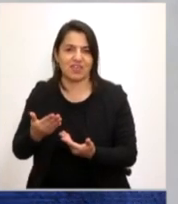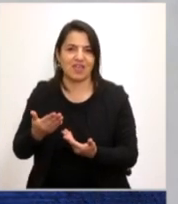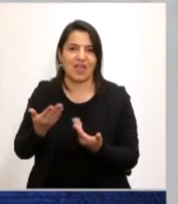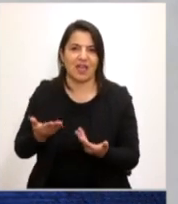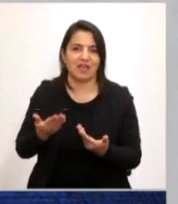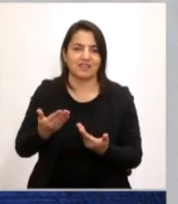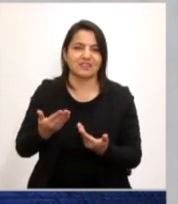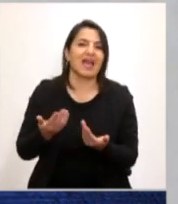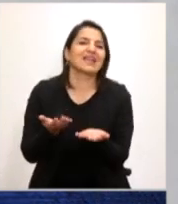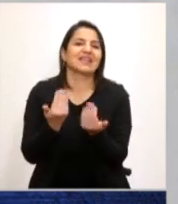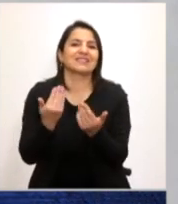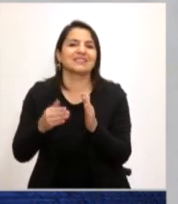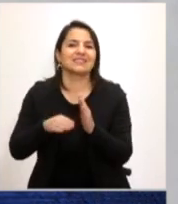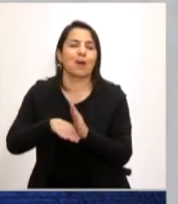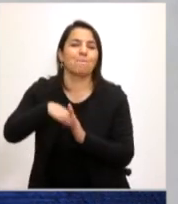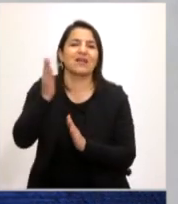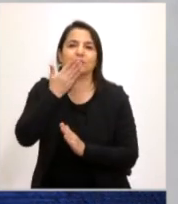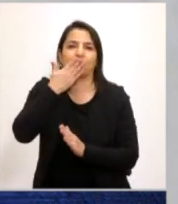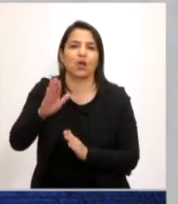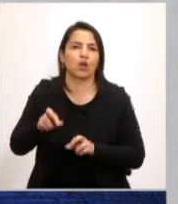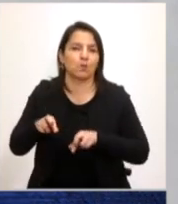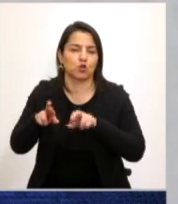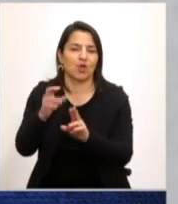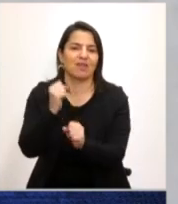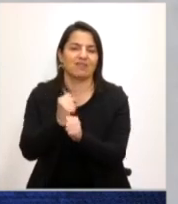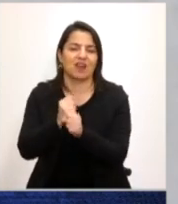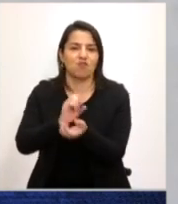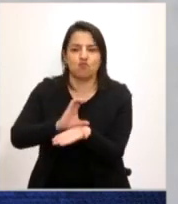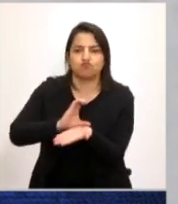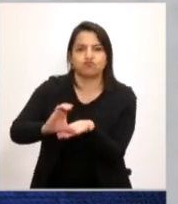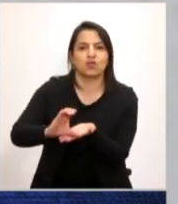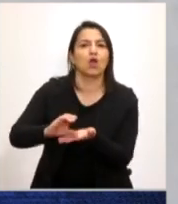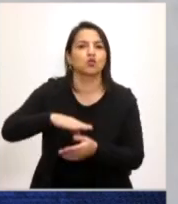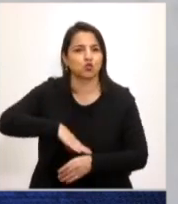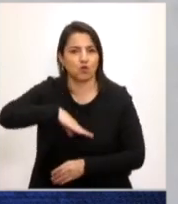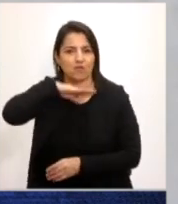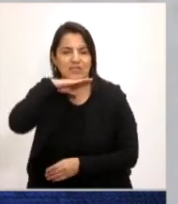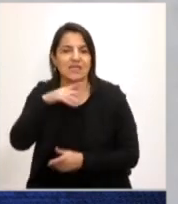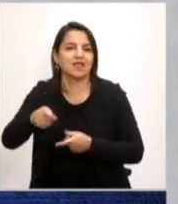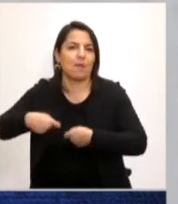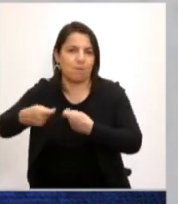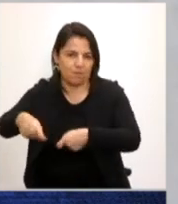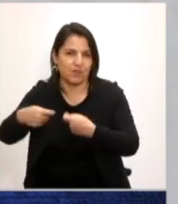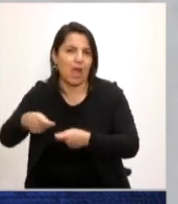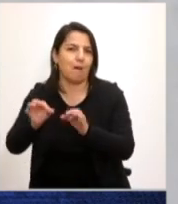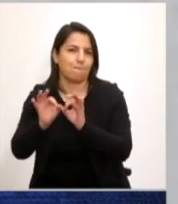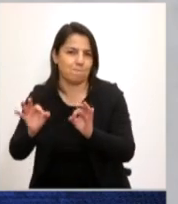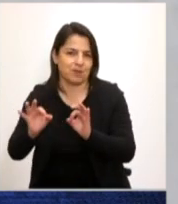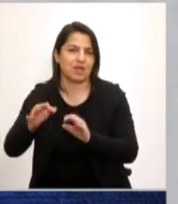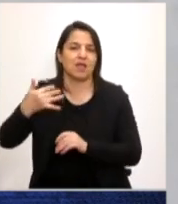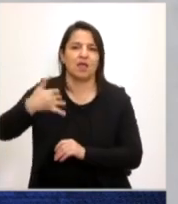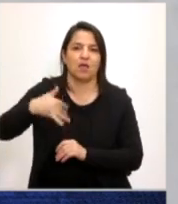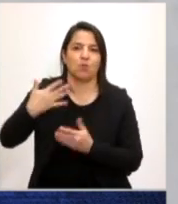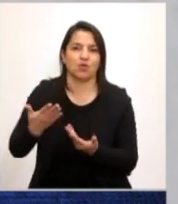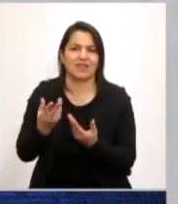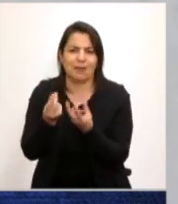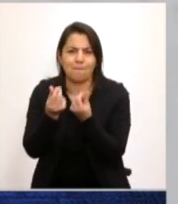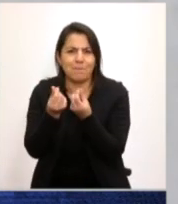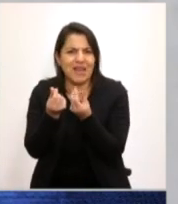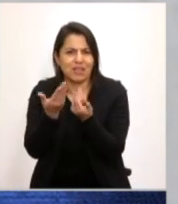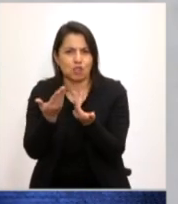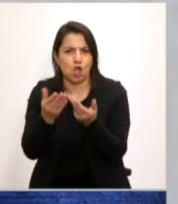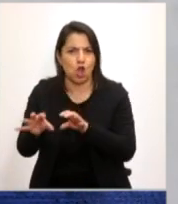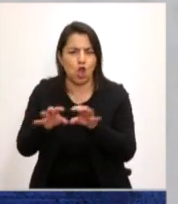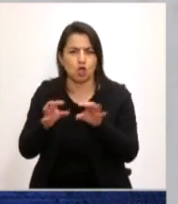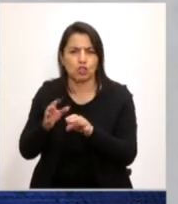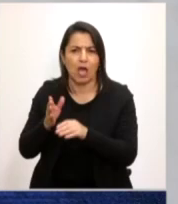y mejores oportunidades de trabajo, de ingresos suficientes para solventar sus gastos esenciales, de precios que se mantengan en el tiempo, de la